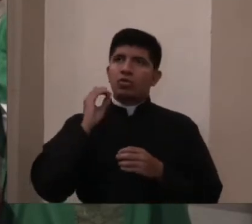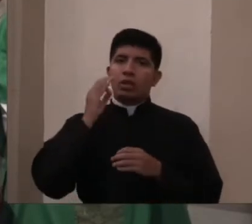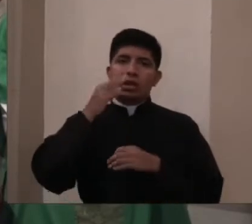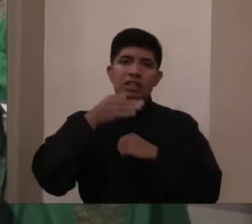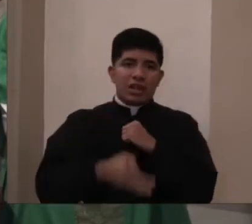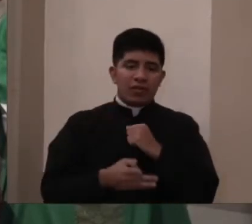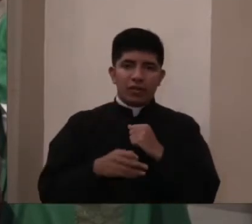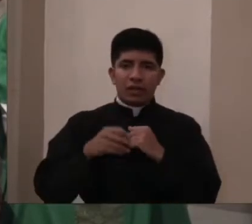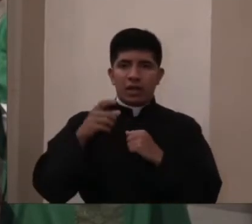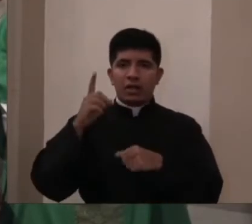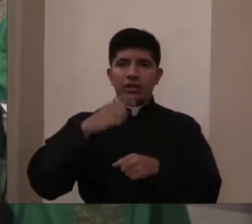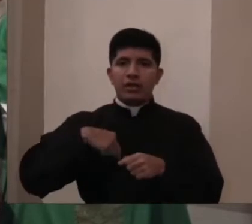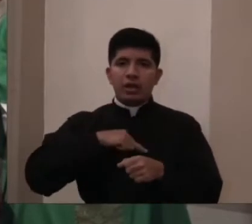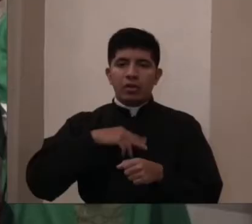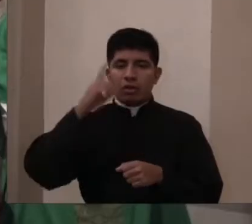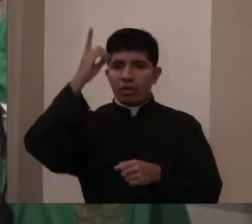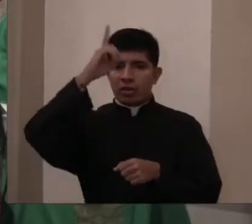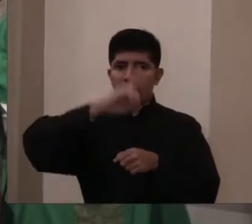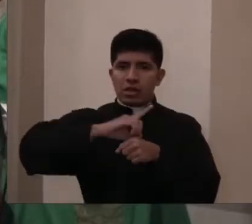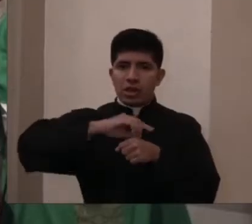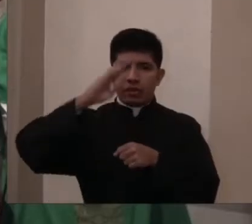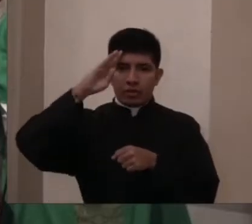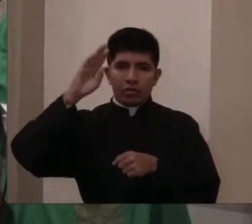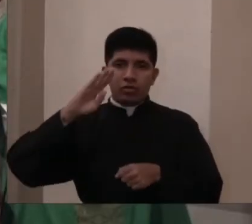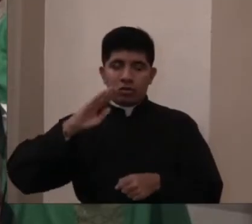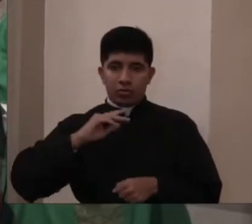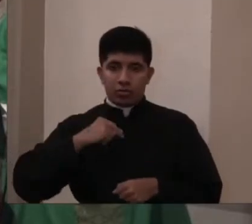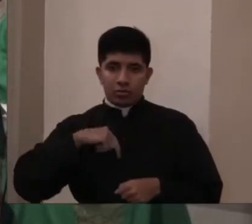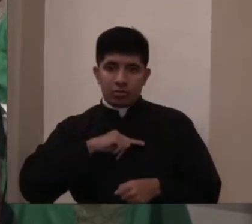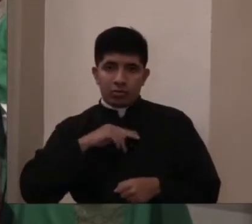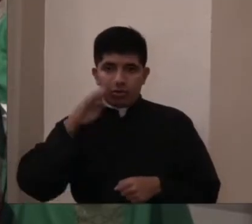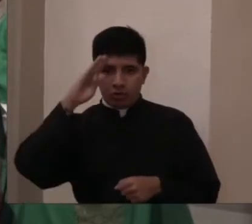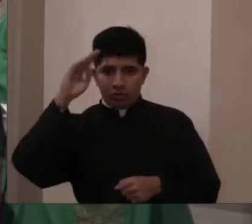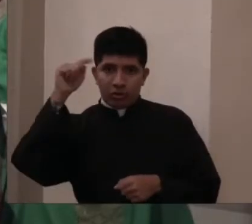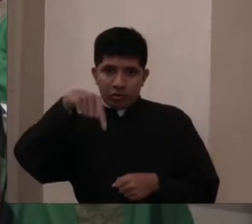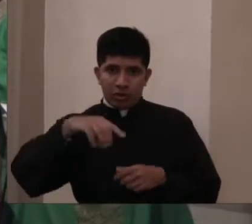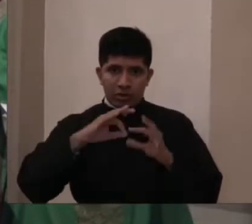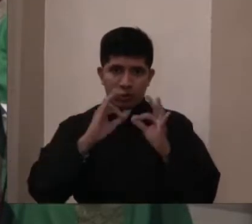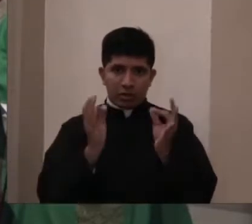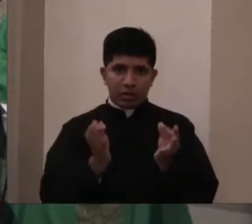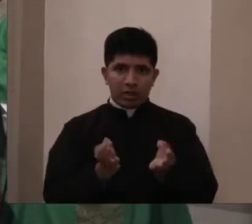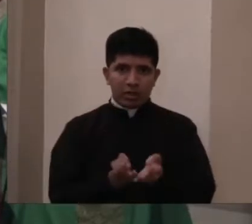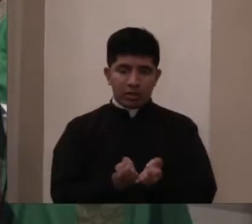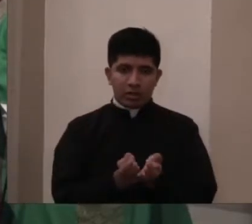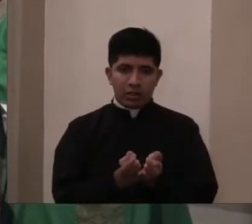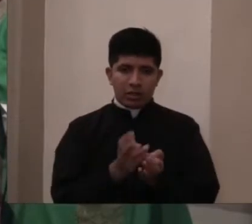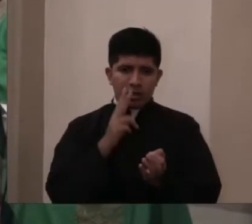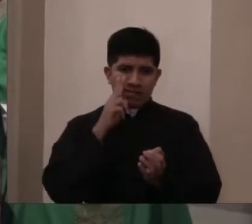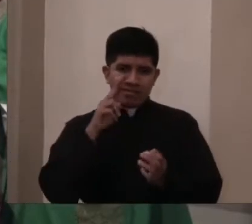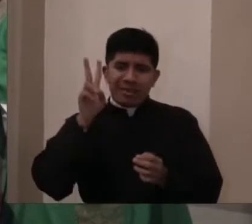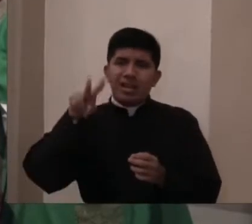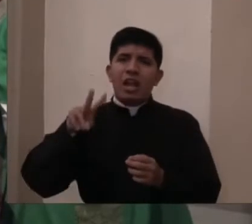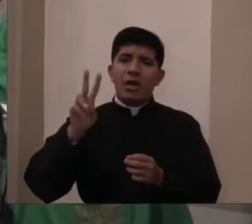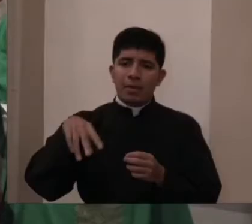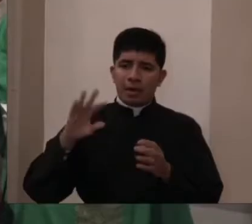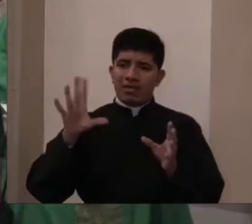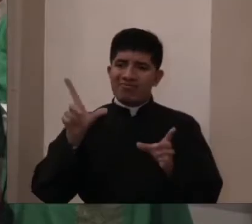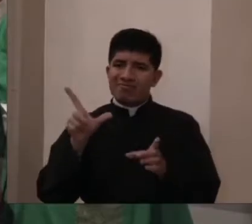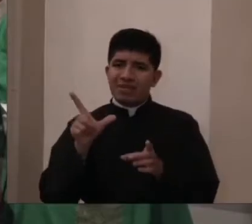en la tierra, de manera que refleja con más claridad qué fue lo que pasó al final según